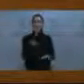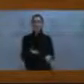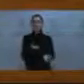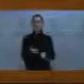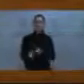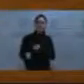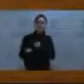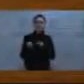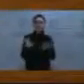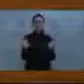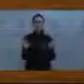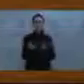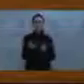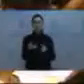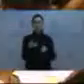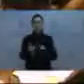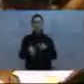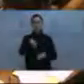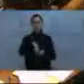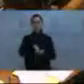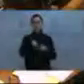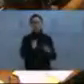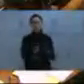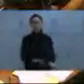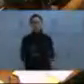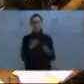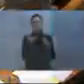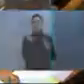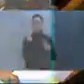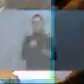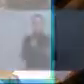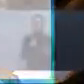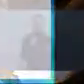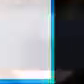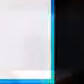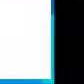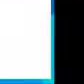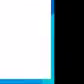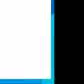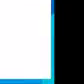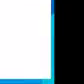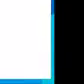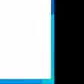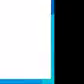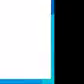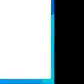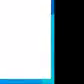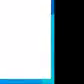votará a favor su propuesta. Muchas gracias, señor presidente. Gracias, señor Alonso.